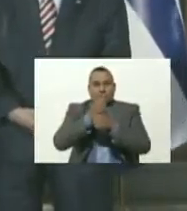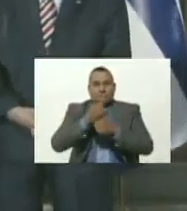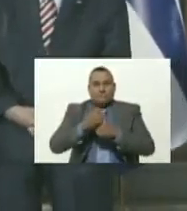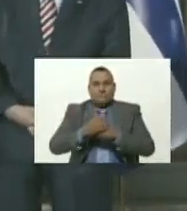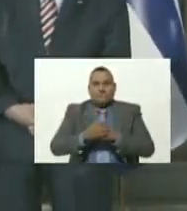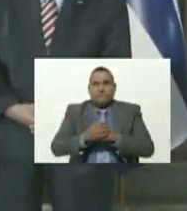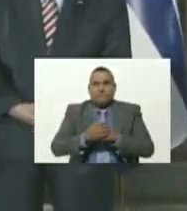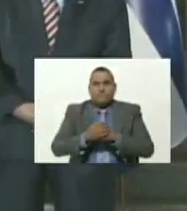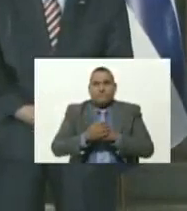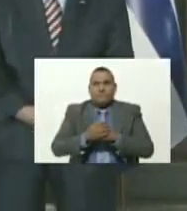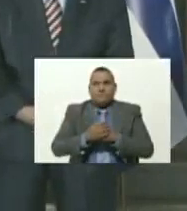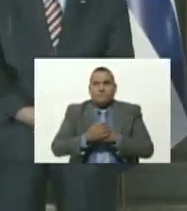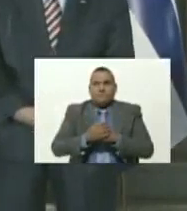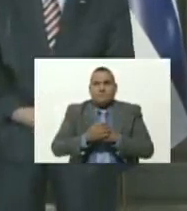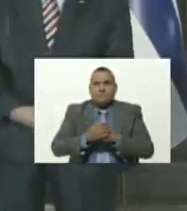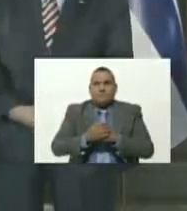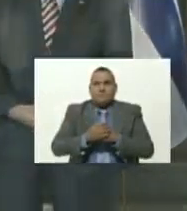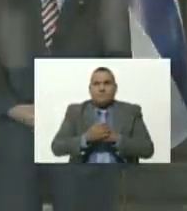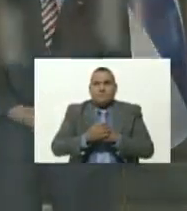y la